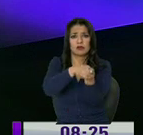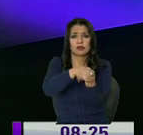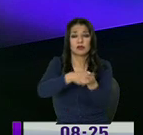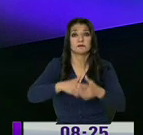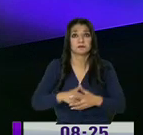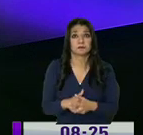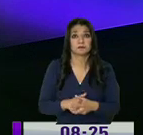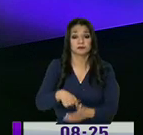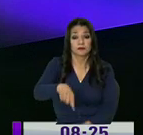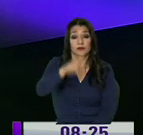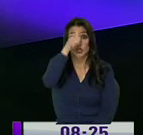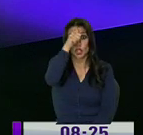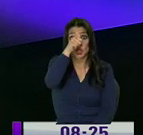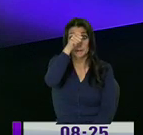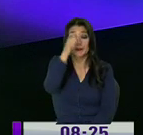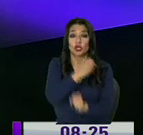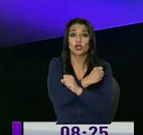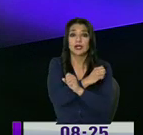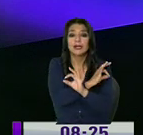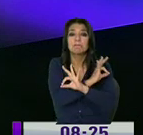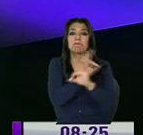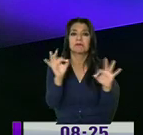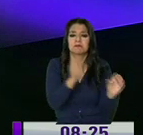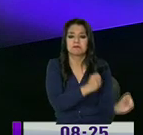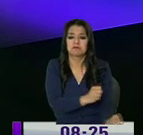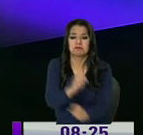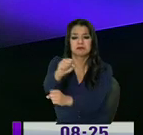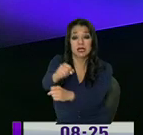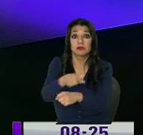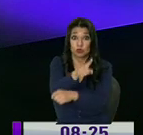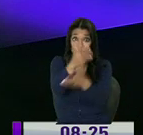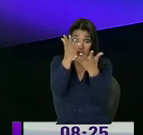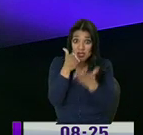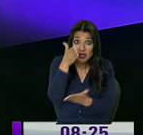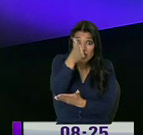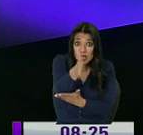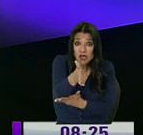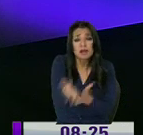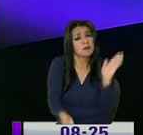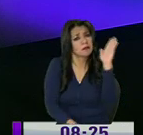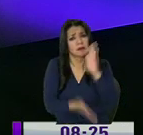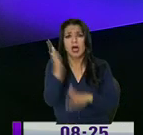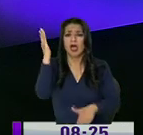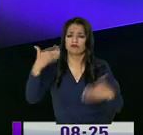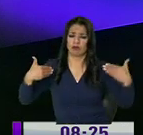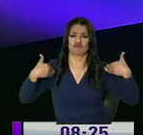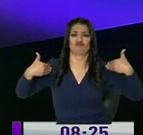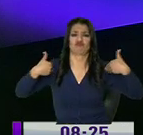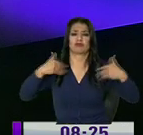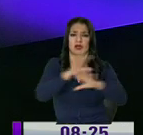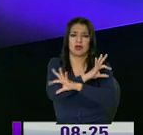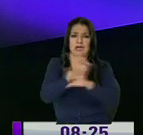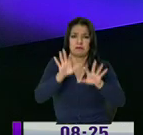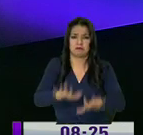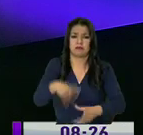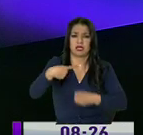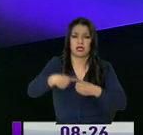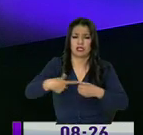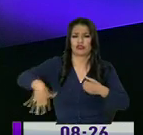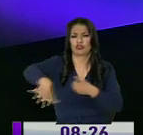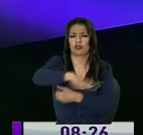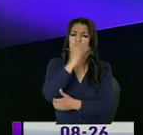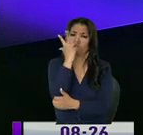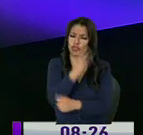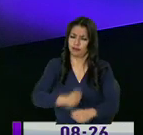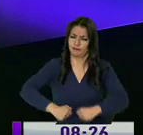el domingo una gran minga. Así que si usted quiere acudir, vamos con alegría, vamos con toda nuestra